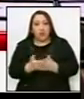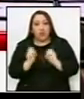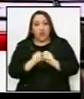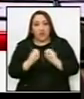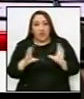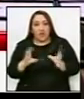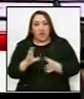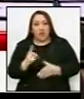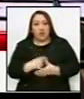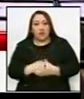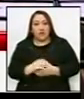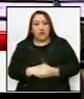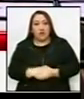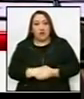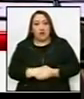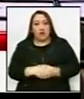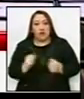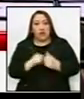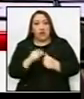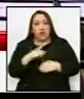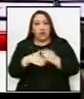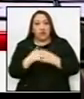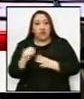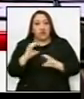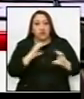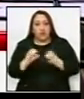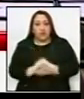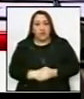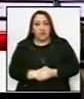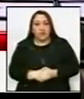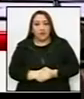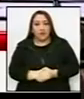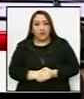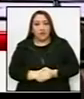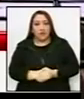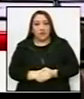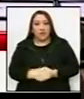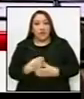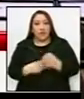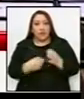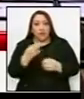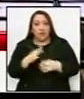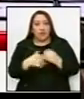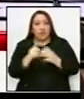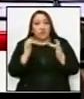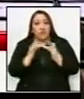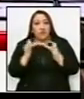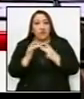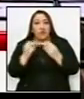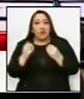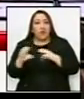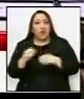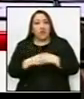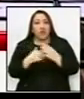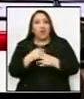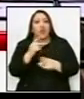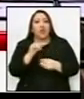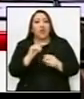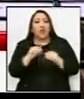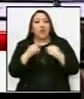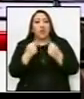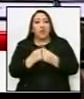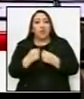claramente establecidos en las conversaciones de que los vínculos y cómo hace toda organización